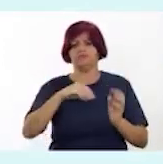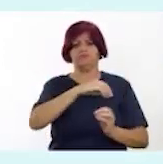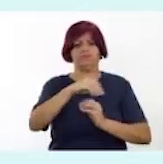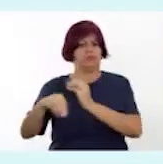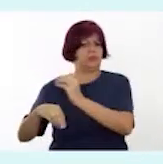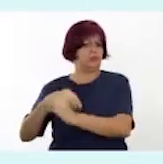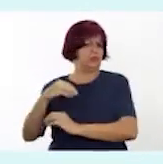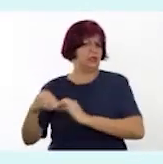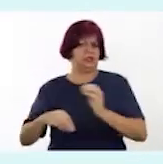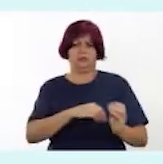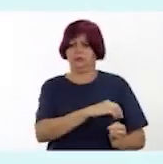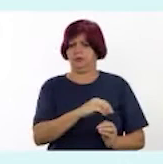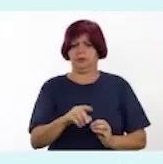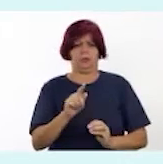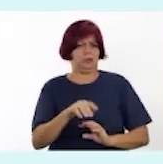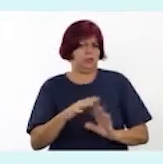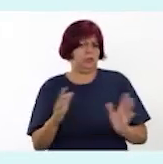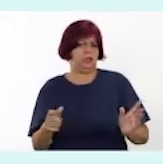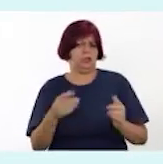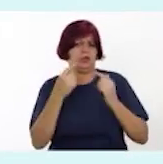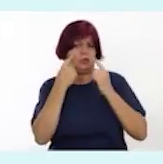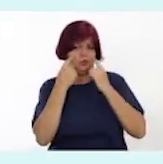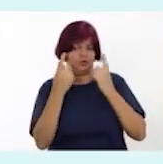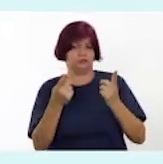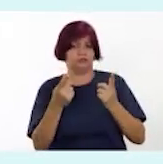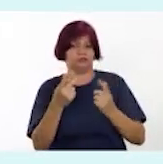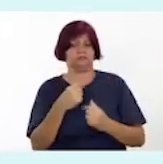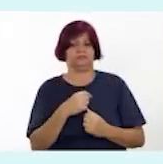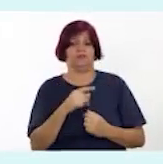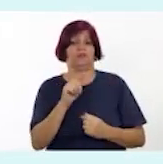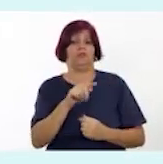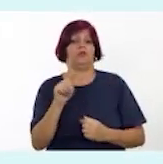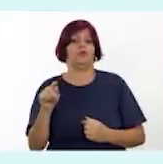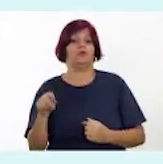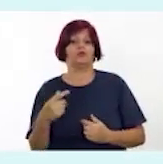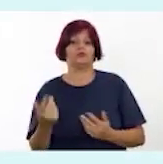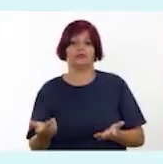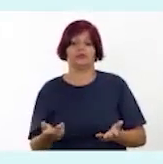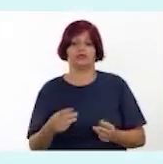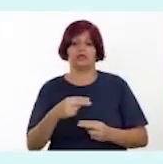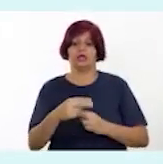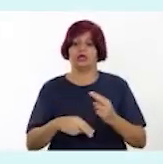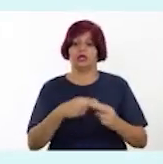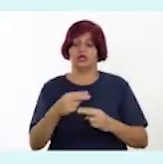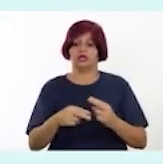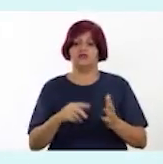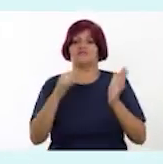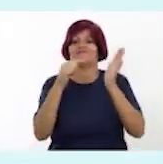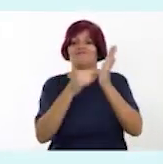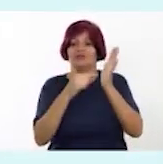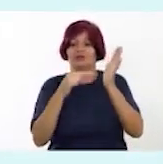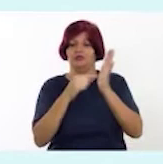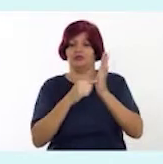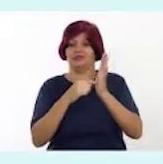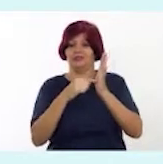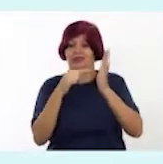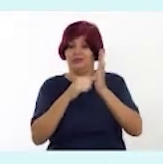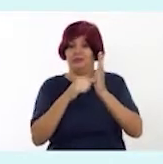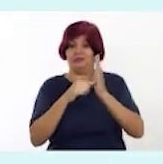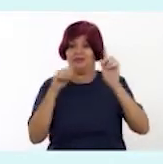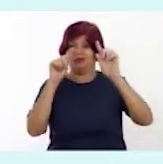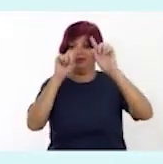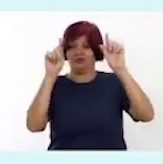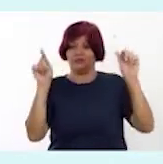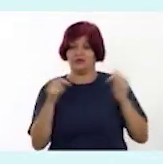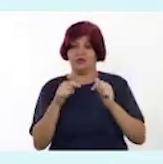transformaciones correspondientes, observe cómo usted ahí realizó la multiplicación de los paréntesis.